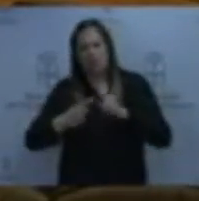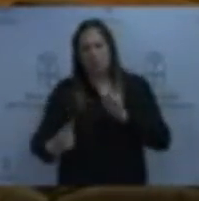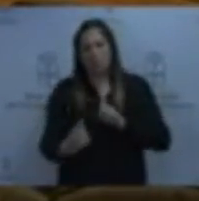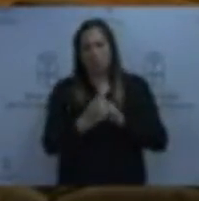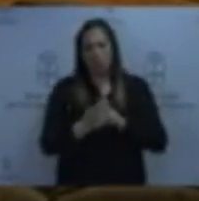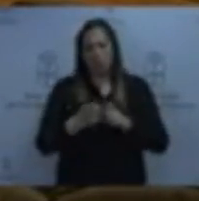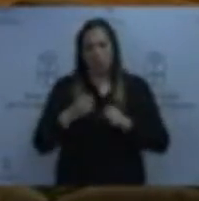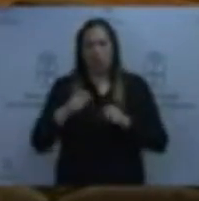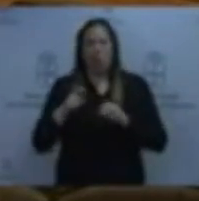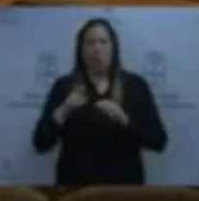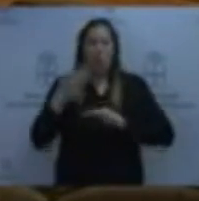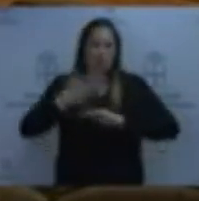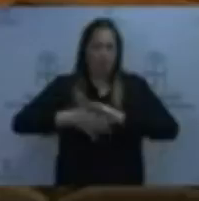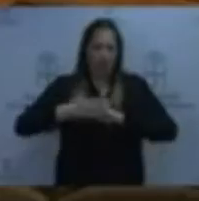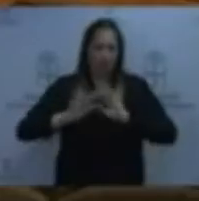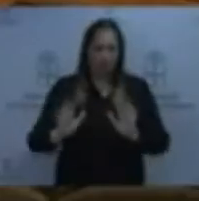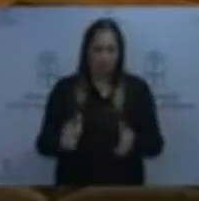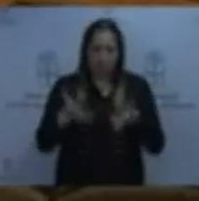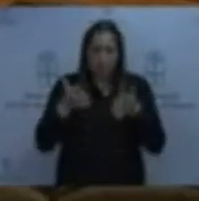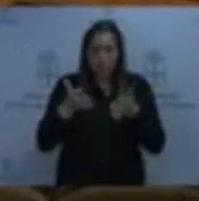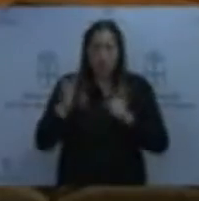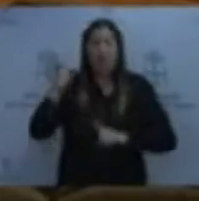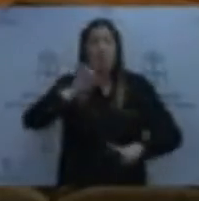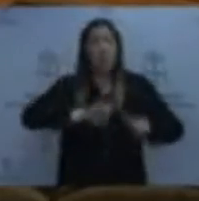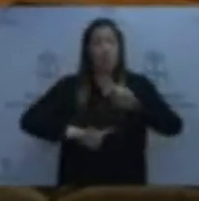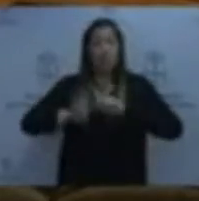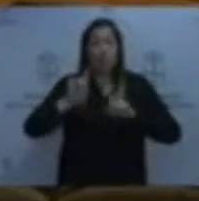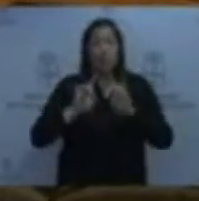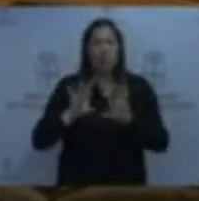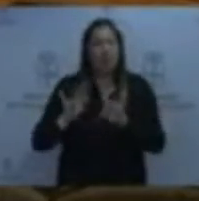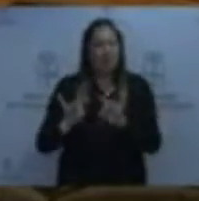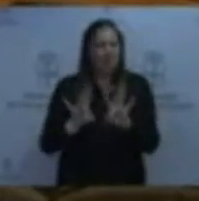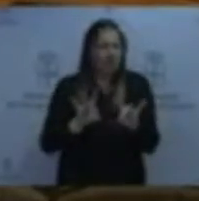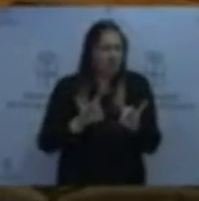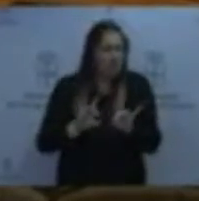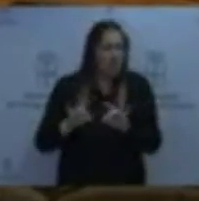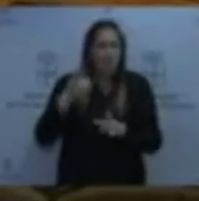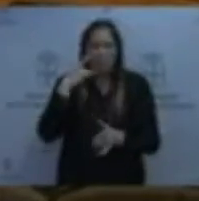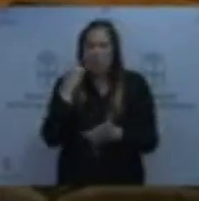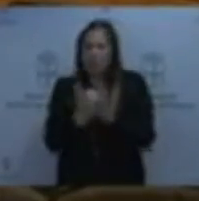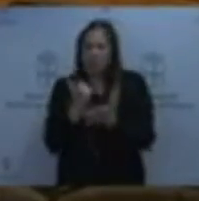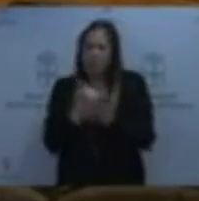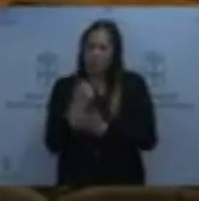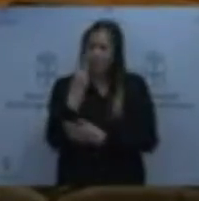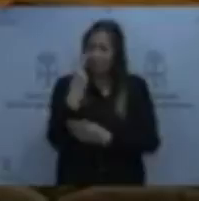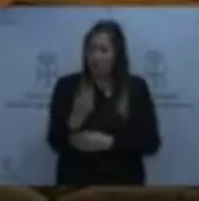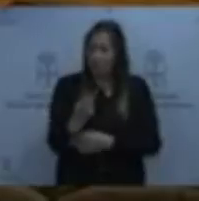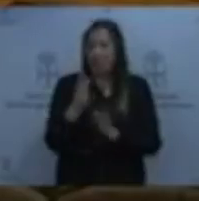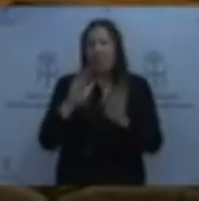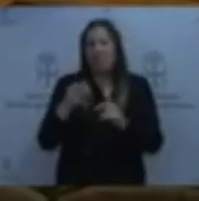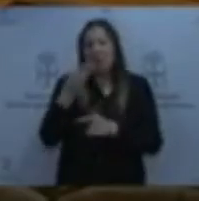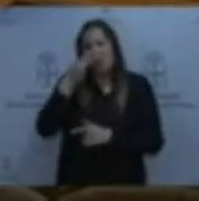Ahora bien, ante este problema tan delicado que tenemos ahora entre manos, estas 2 pruebas concretas que fueron